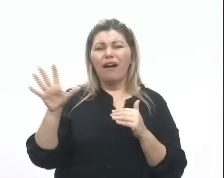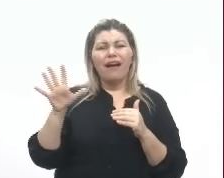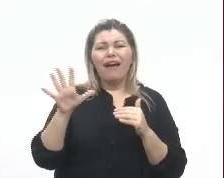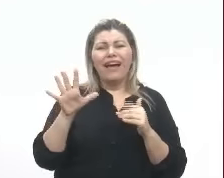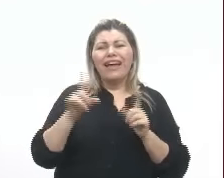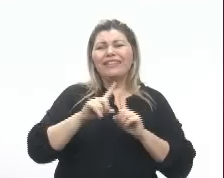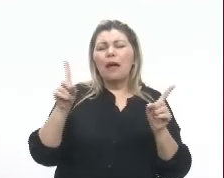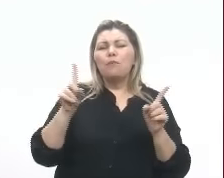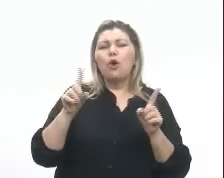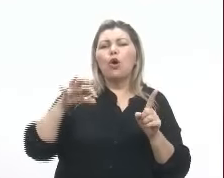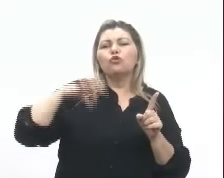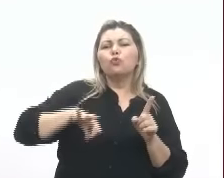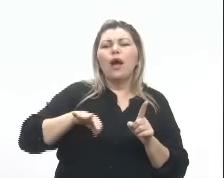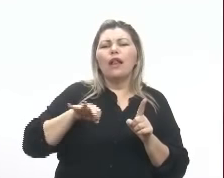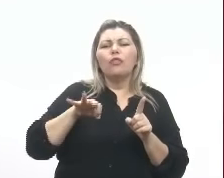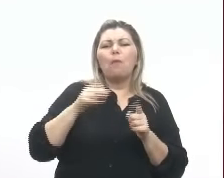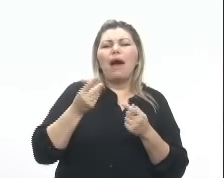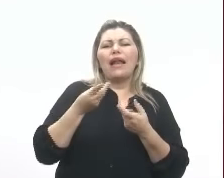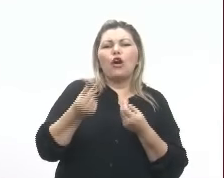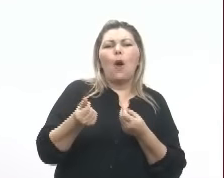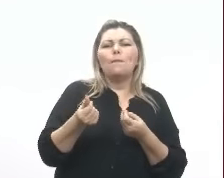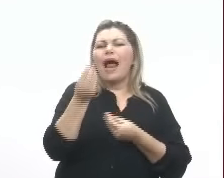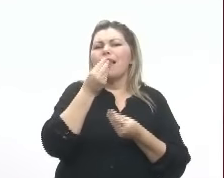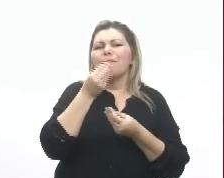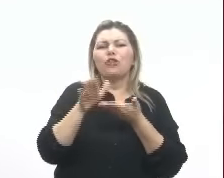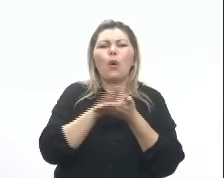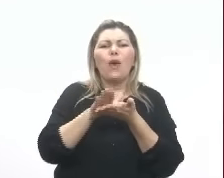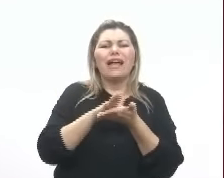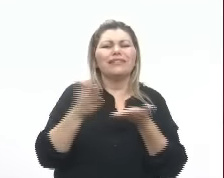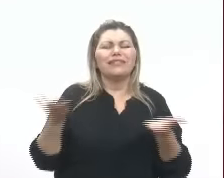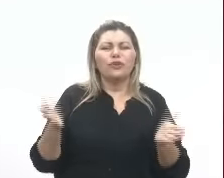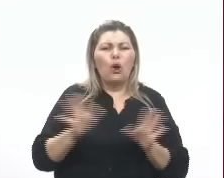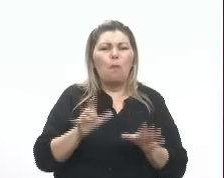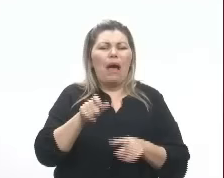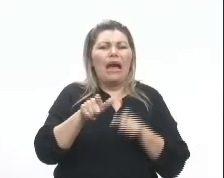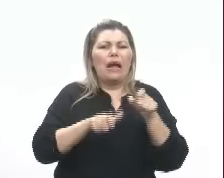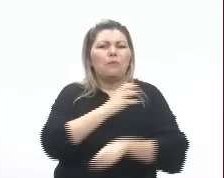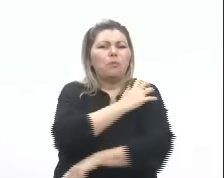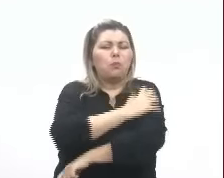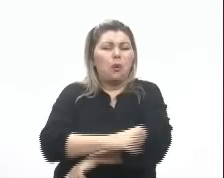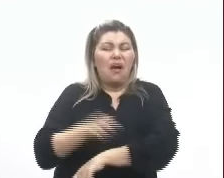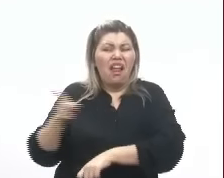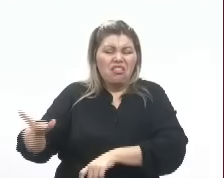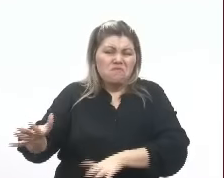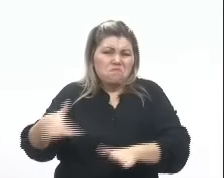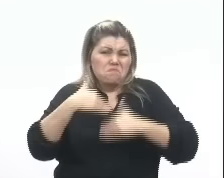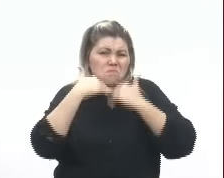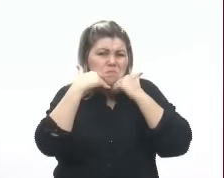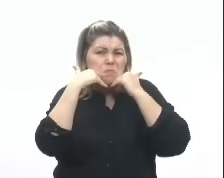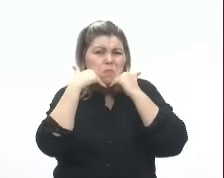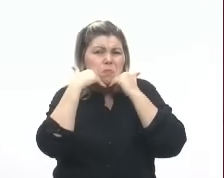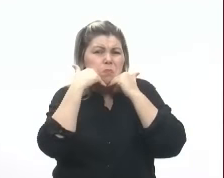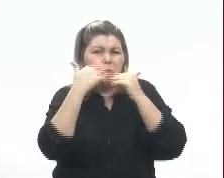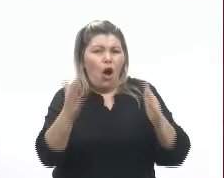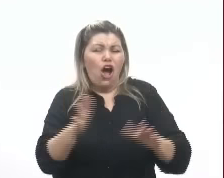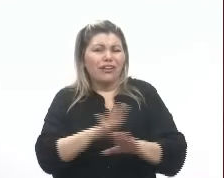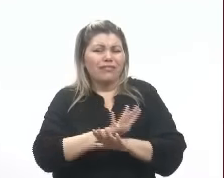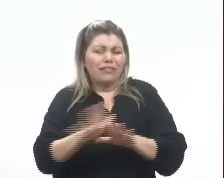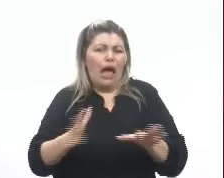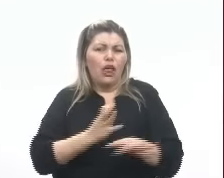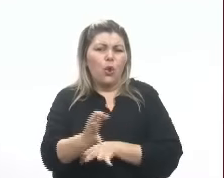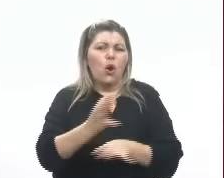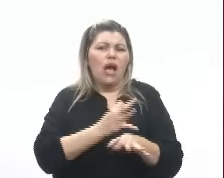a la canasta de indigencia. Entonces el presidente dice, me importa tres carajos la